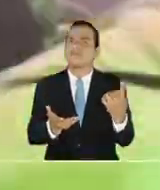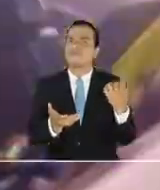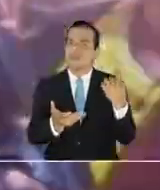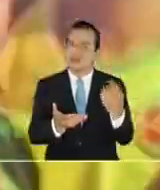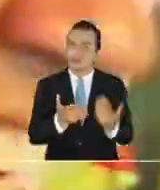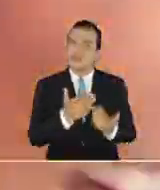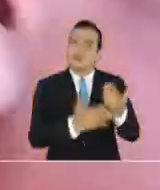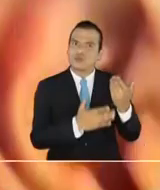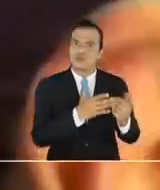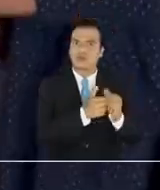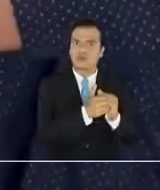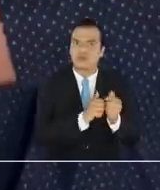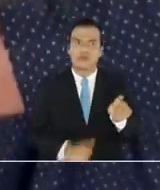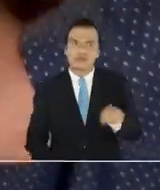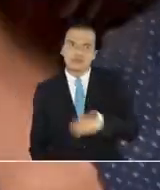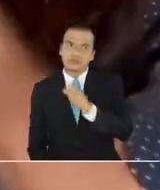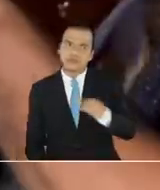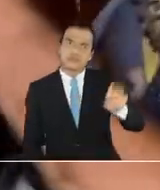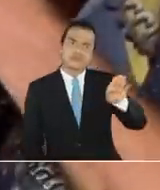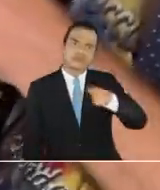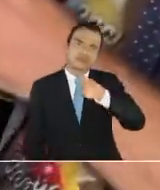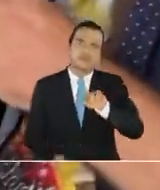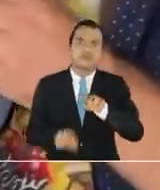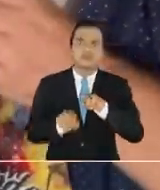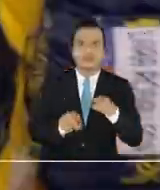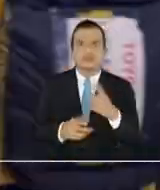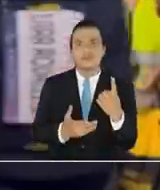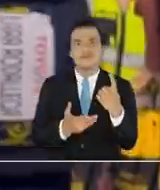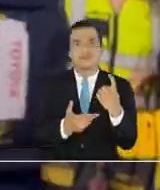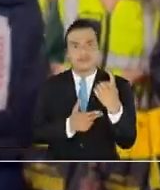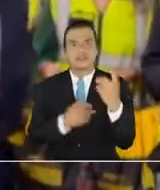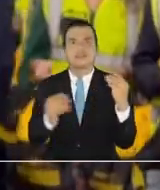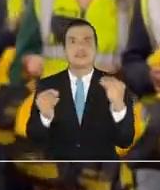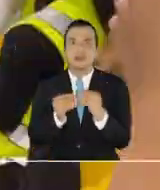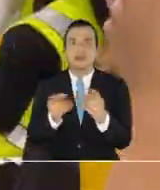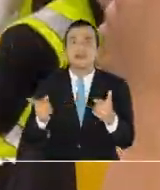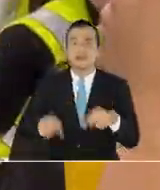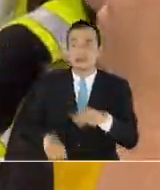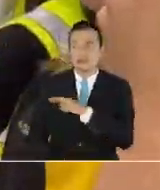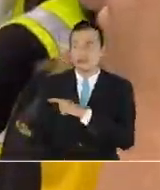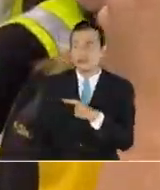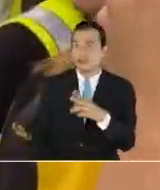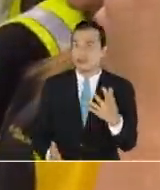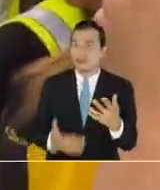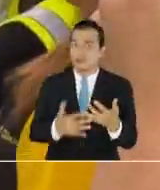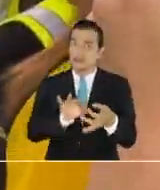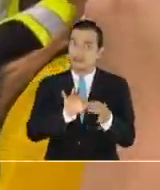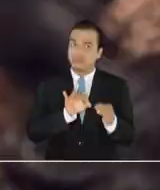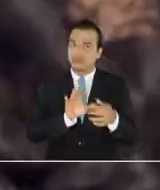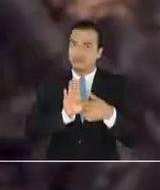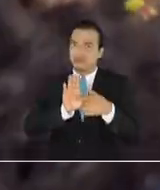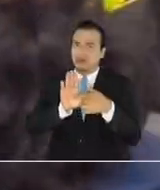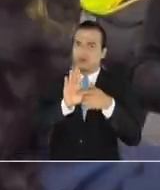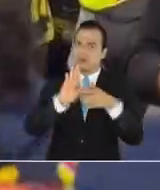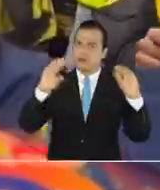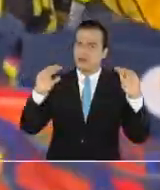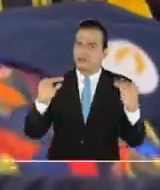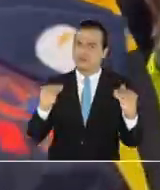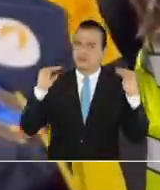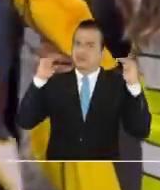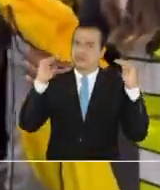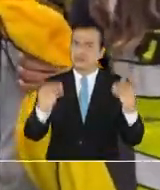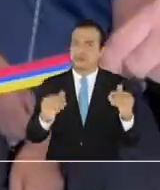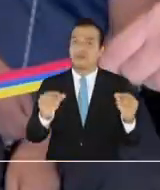con el programa Valle Oro puro los paratletas de la región rompieron Barreras y hoy reinan en Colombia como los actuales bicampeones de los juegos